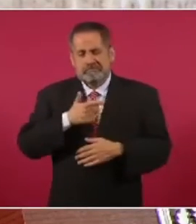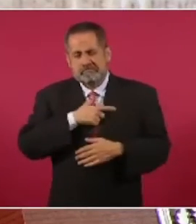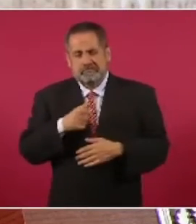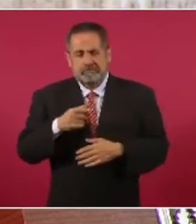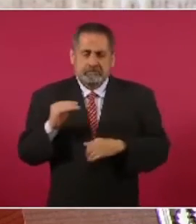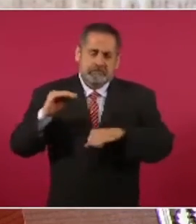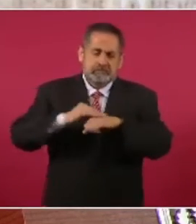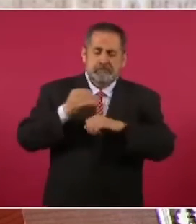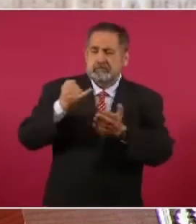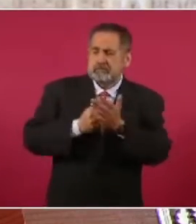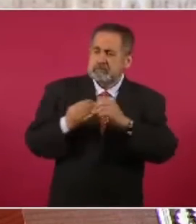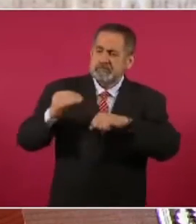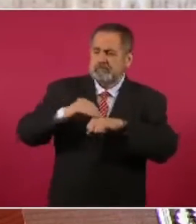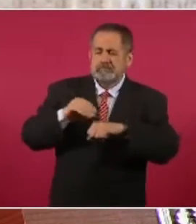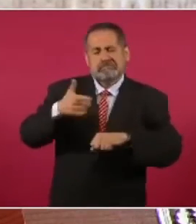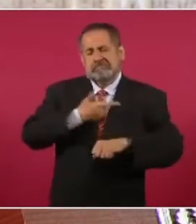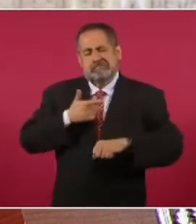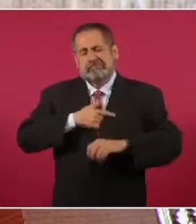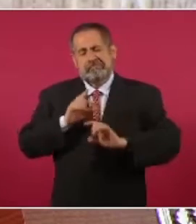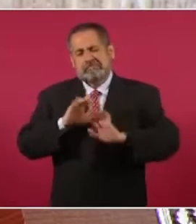aumentos de impuestos.